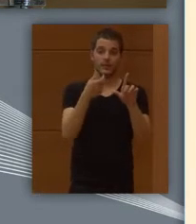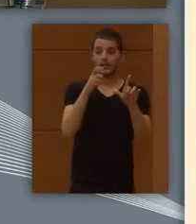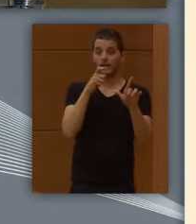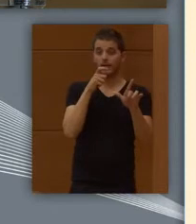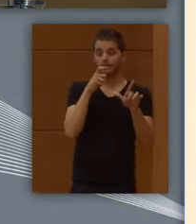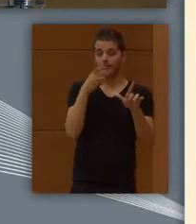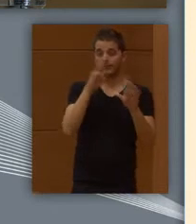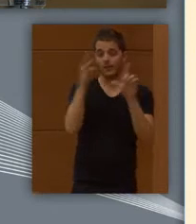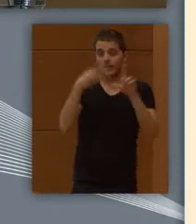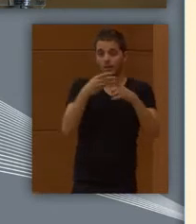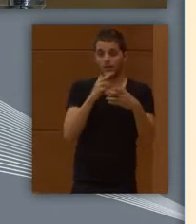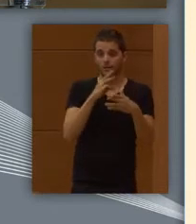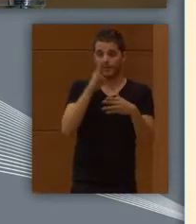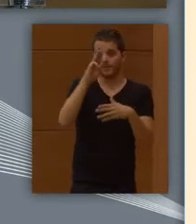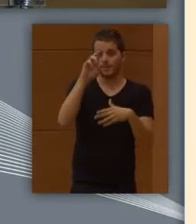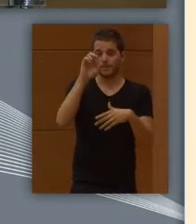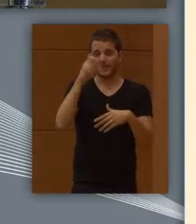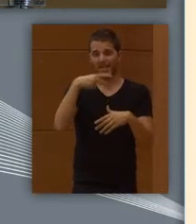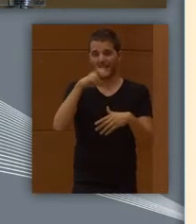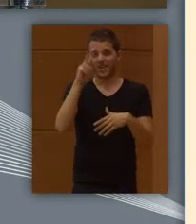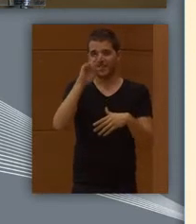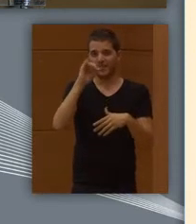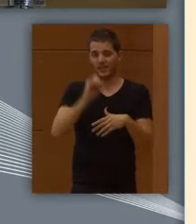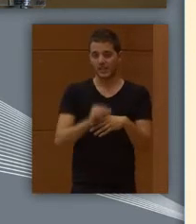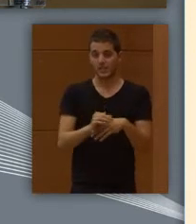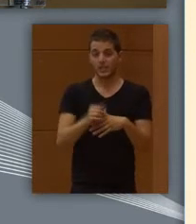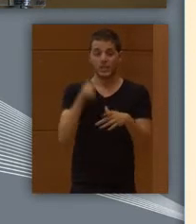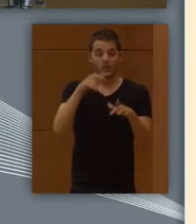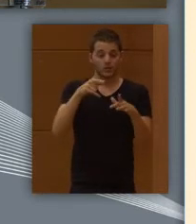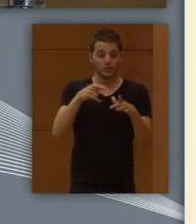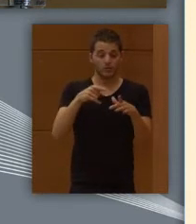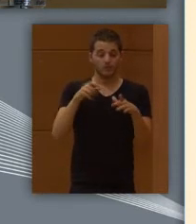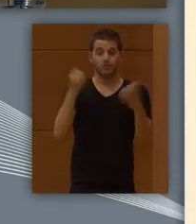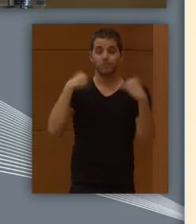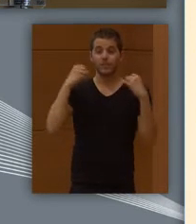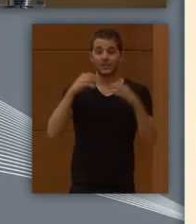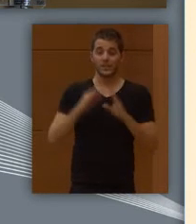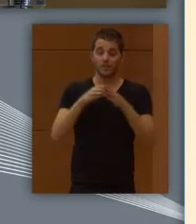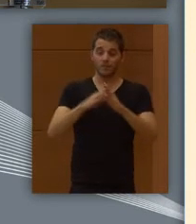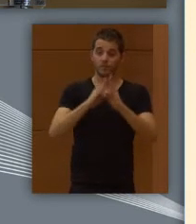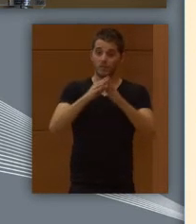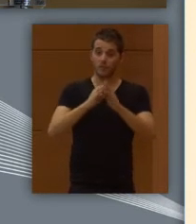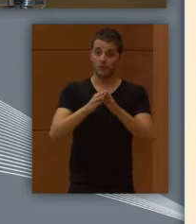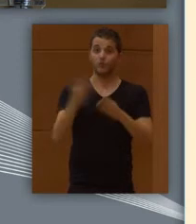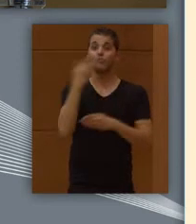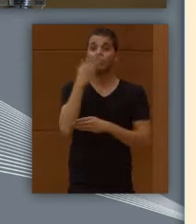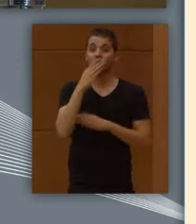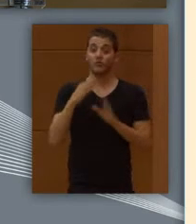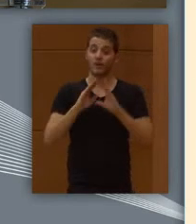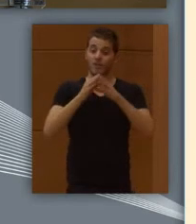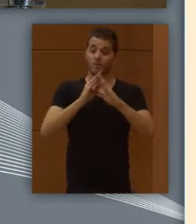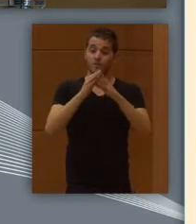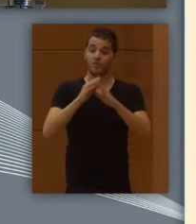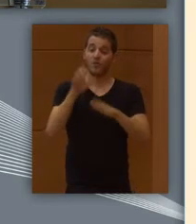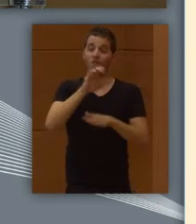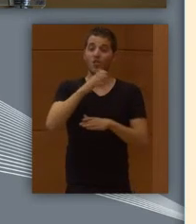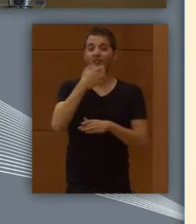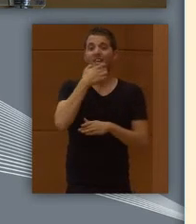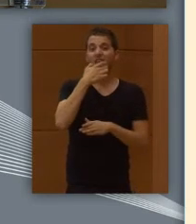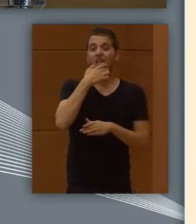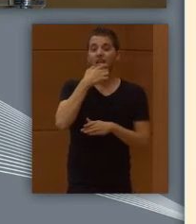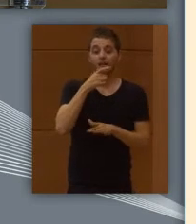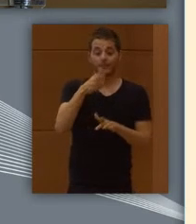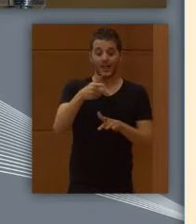se identificaron mejores prácticas en lo que sería navegación, una escuela de vela en Inglaterra para personas